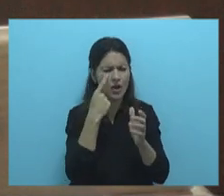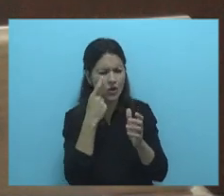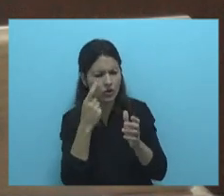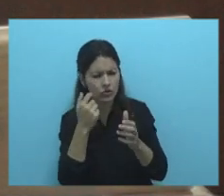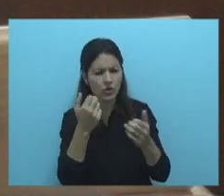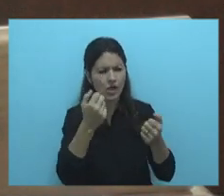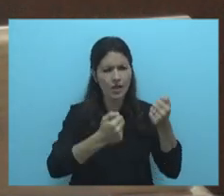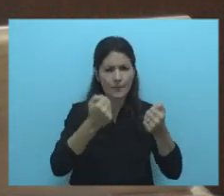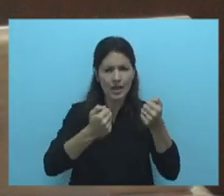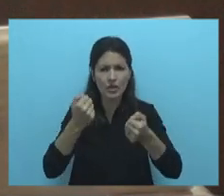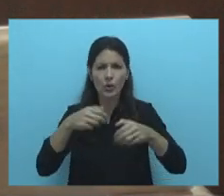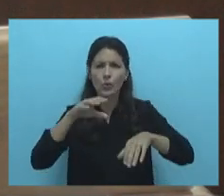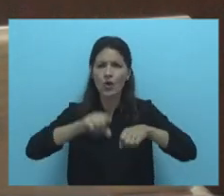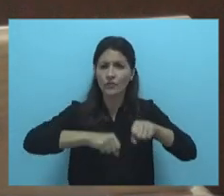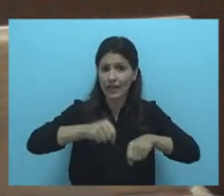motovehículos y de bicicletas